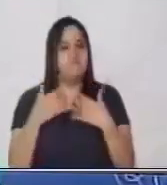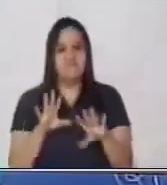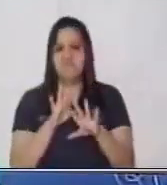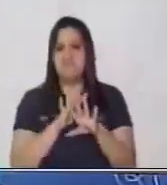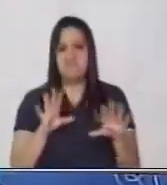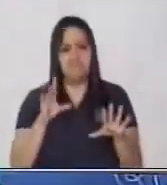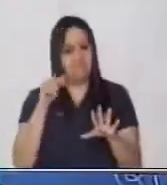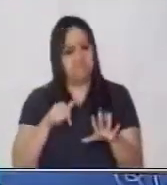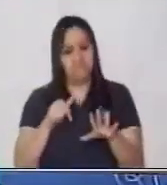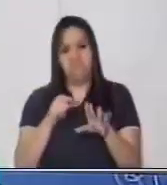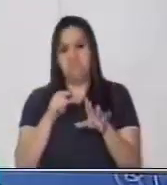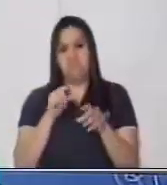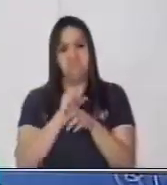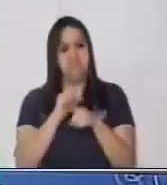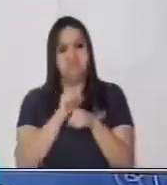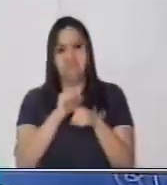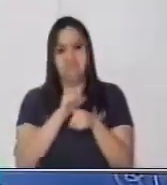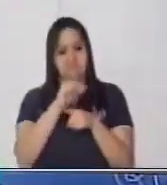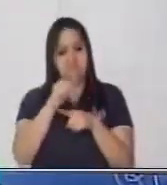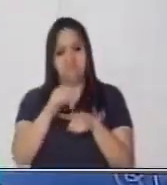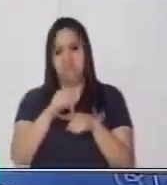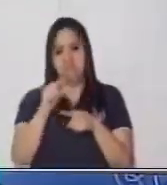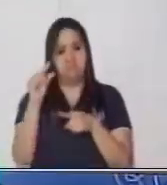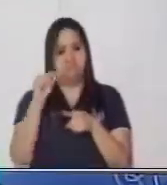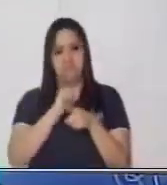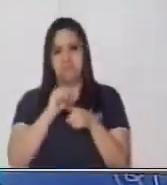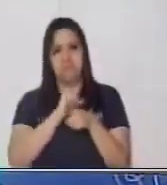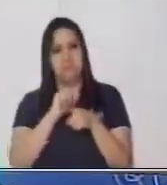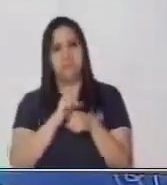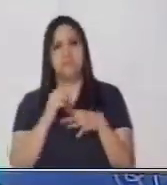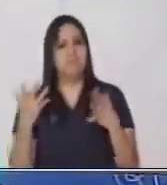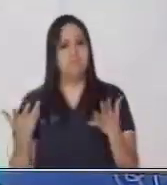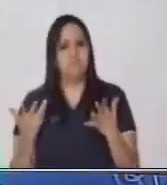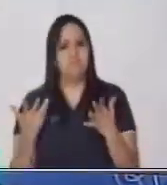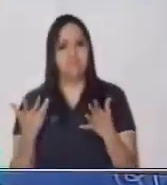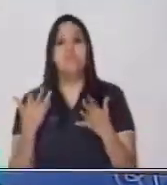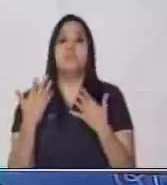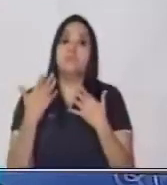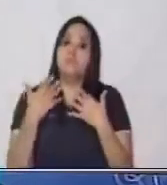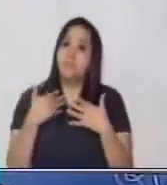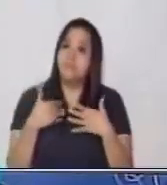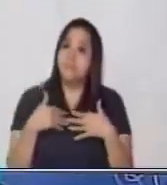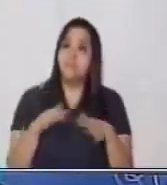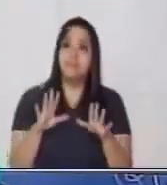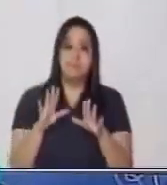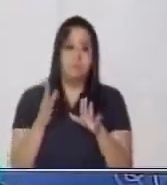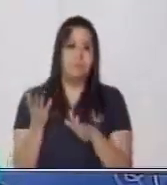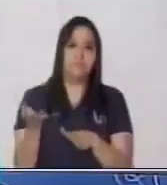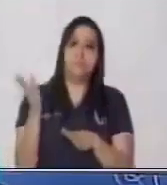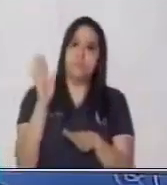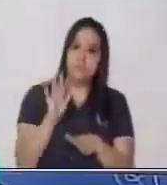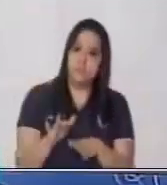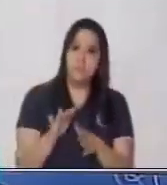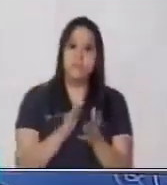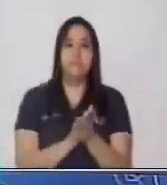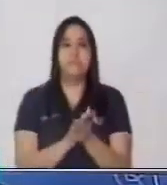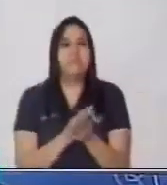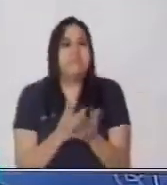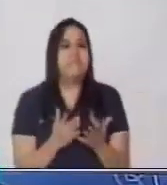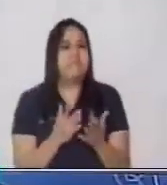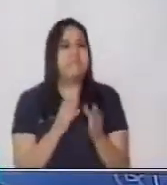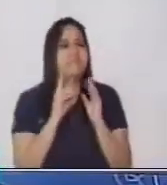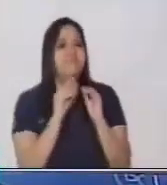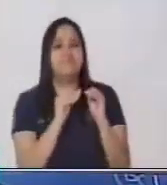es como un pequeño repaso. ¿Por qué es un pequeño repaso? Ya que más adelante hablaremos